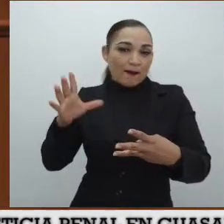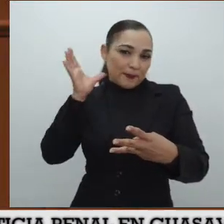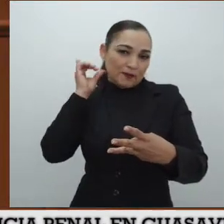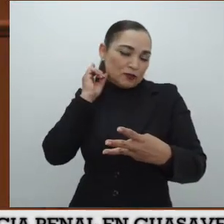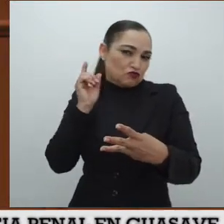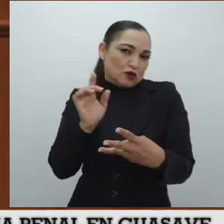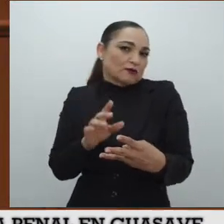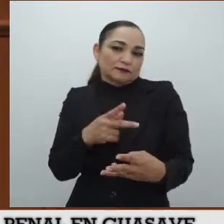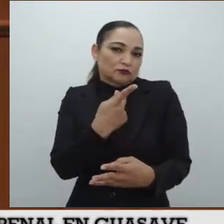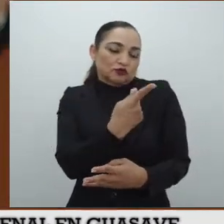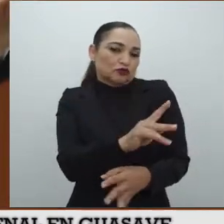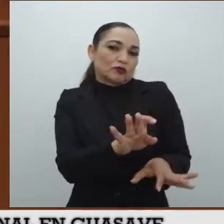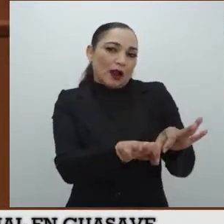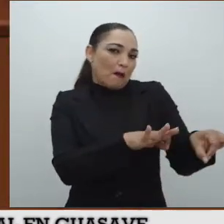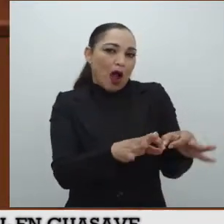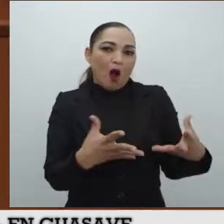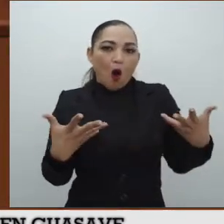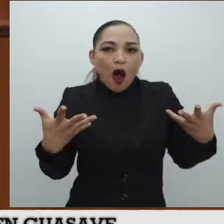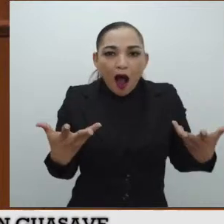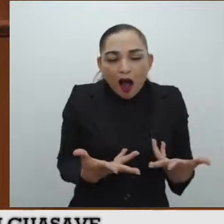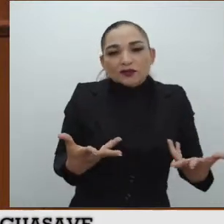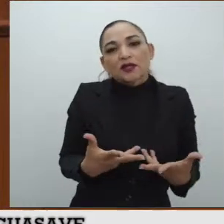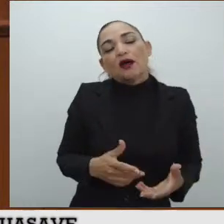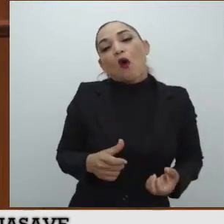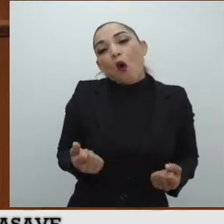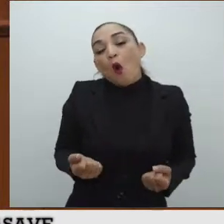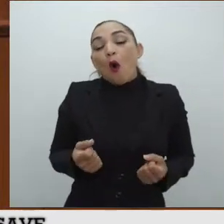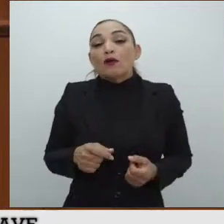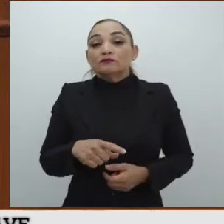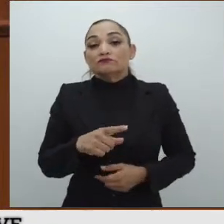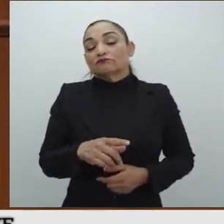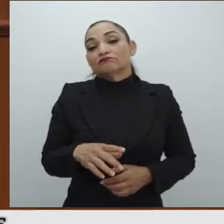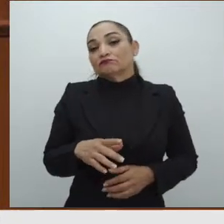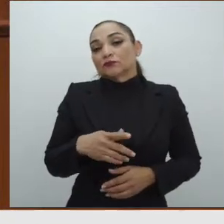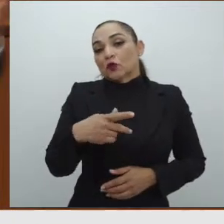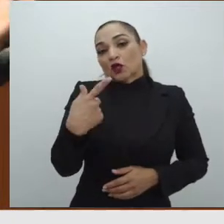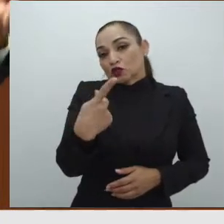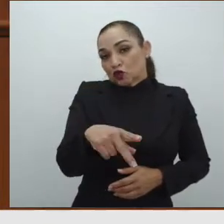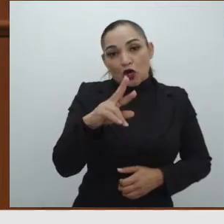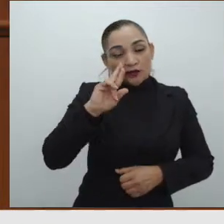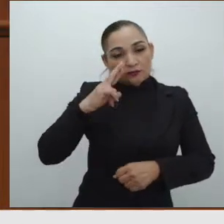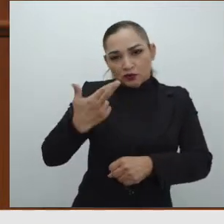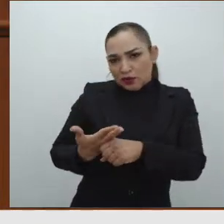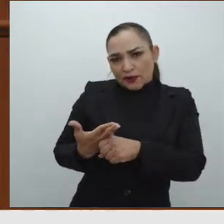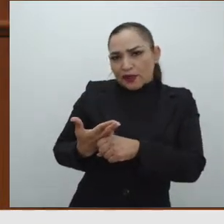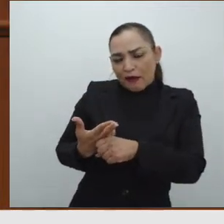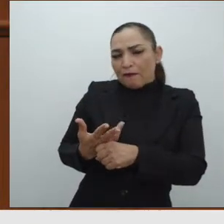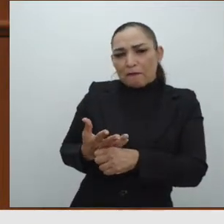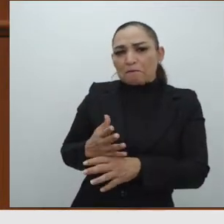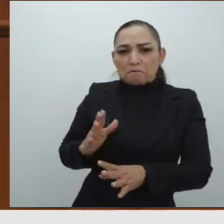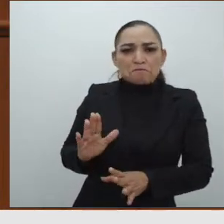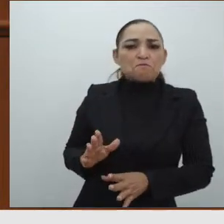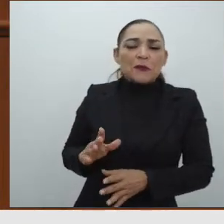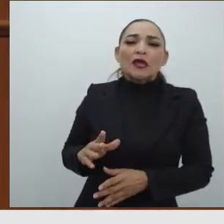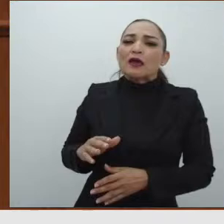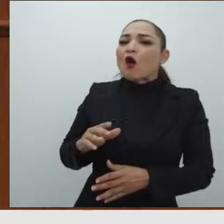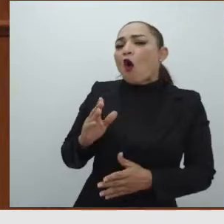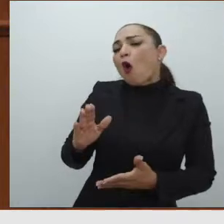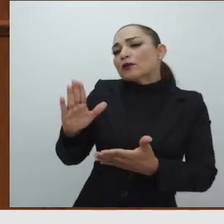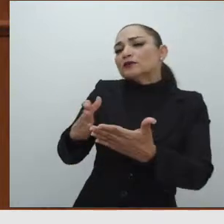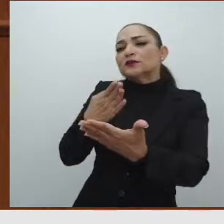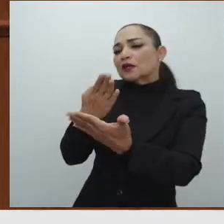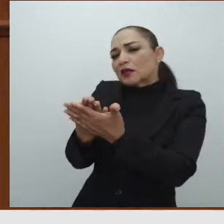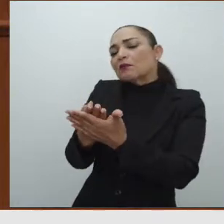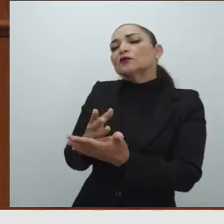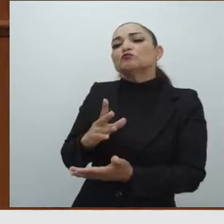participaciones en tribuna o desde cualquier trinchera que se sumen a este tema son bienvenidas. Sin embargo, considero que el